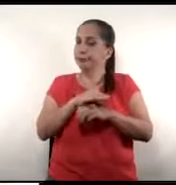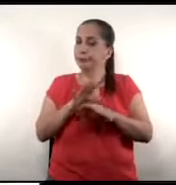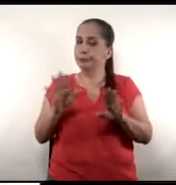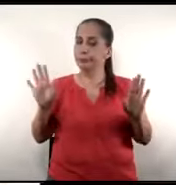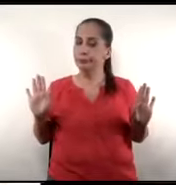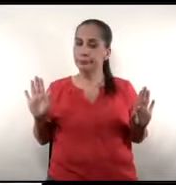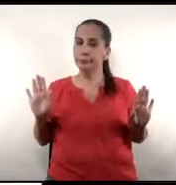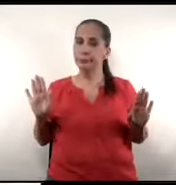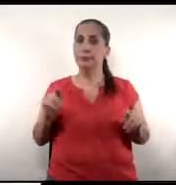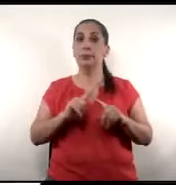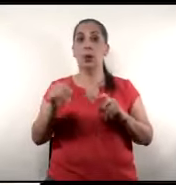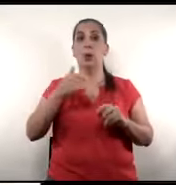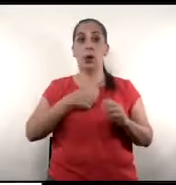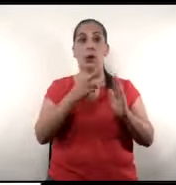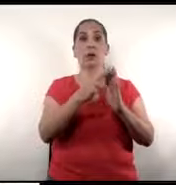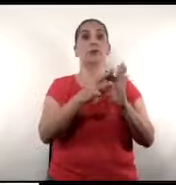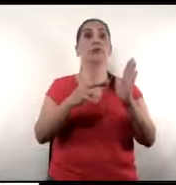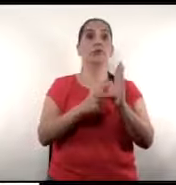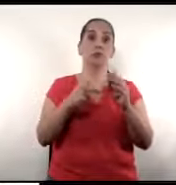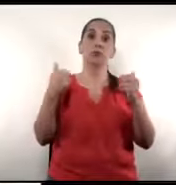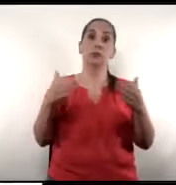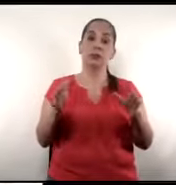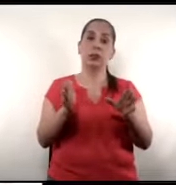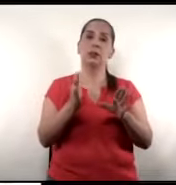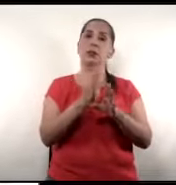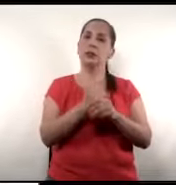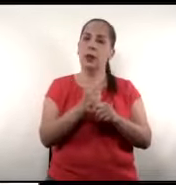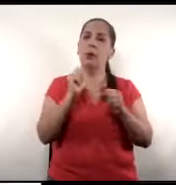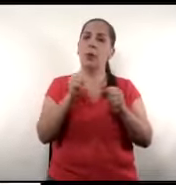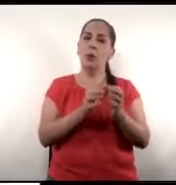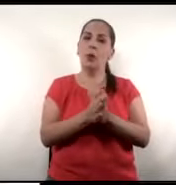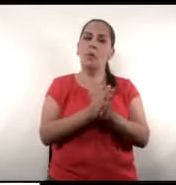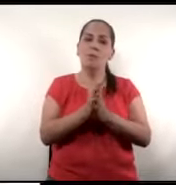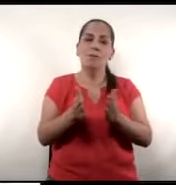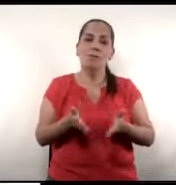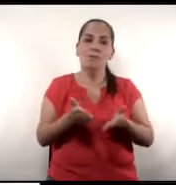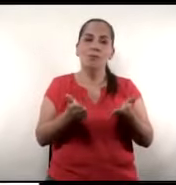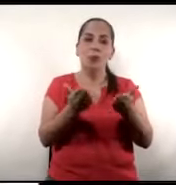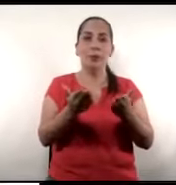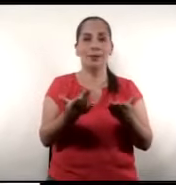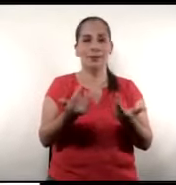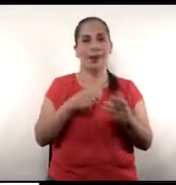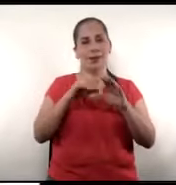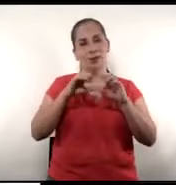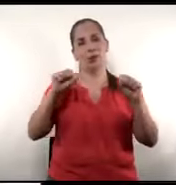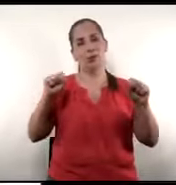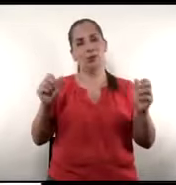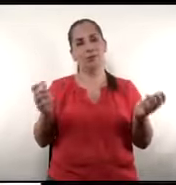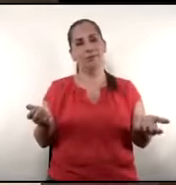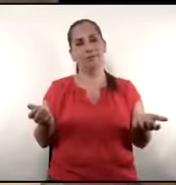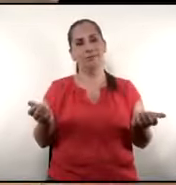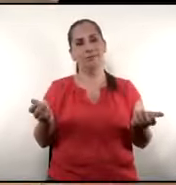¿verdad? Pero tenemos reglas que están hechas para fomentar y para invitar la corrupción. Y entonces, si queremos combatir